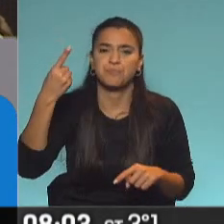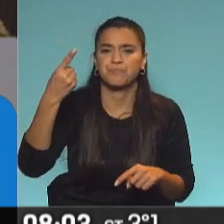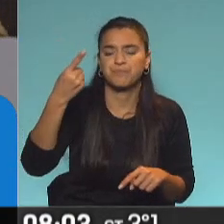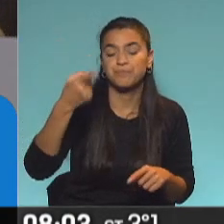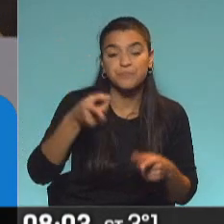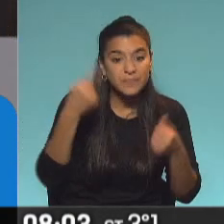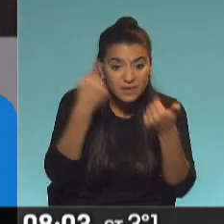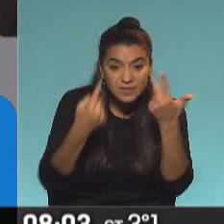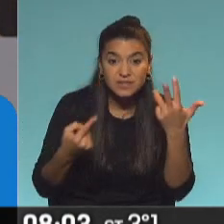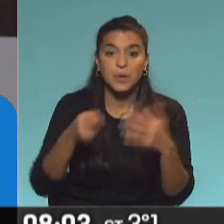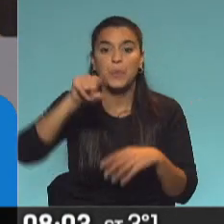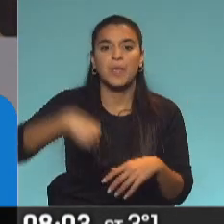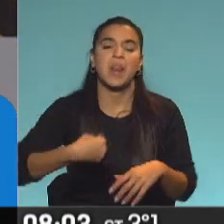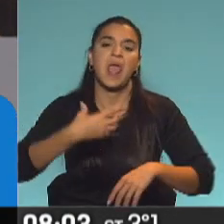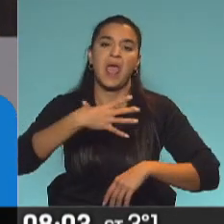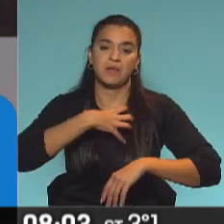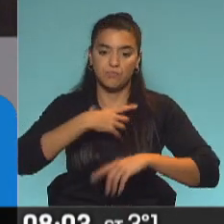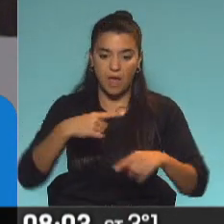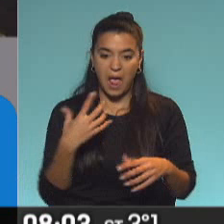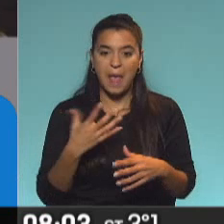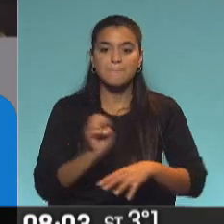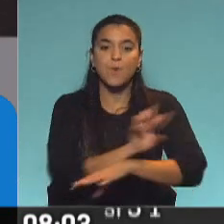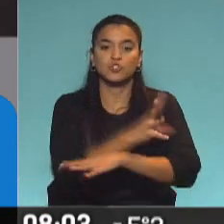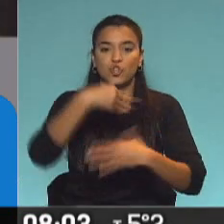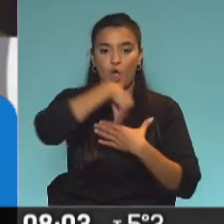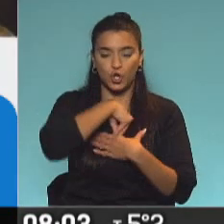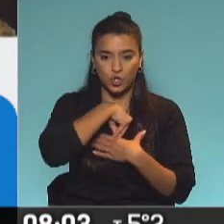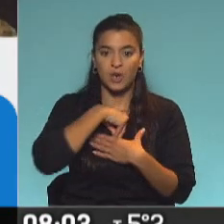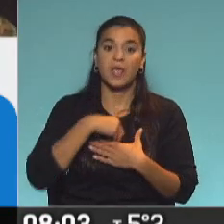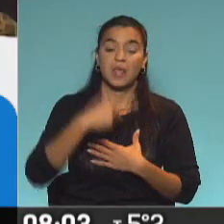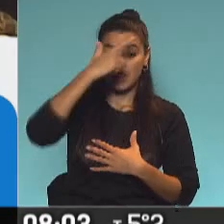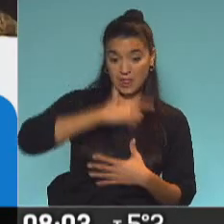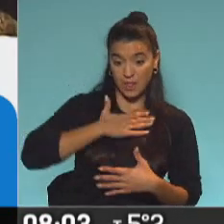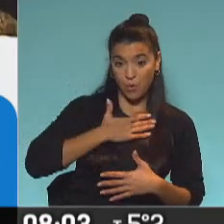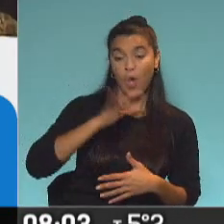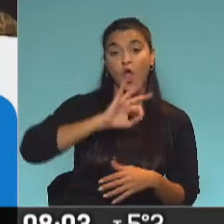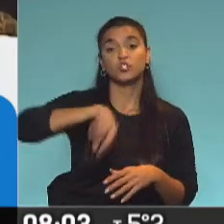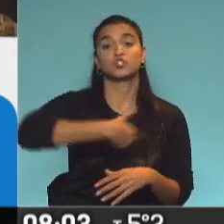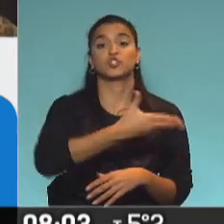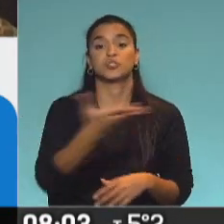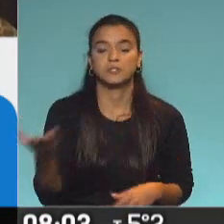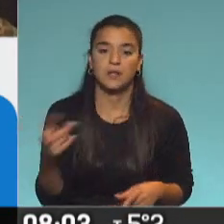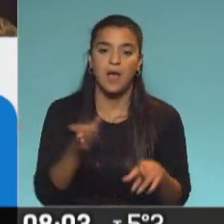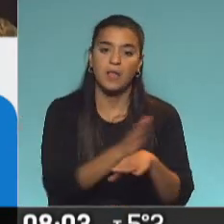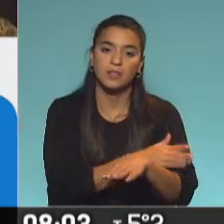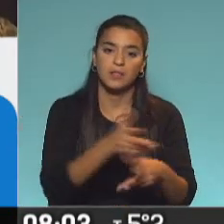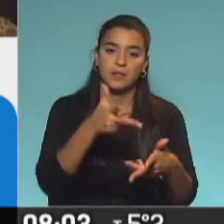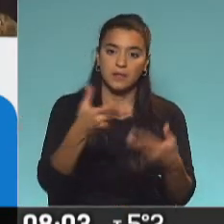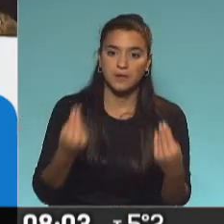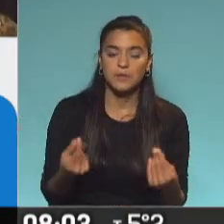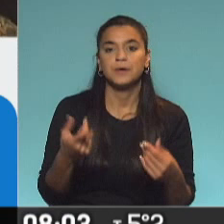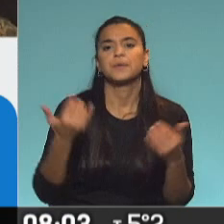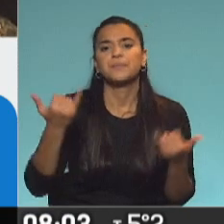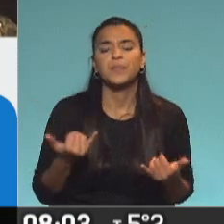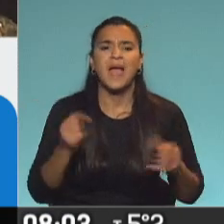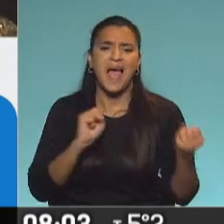esto impacta en los comportamientos, en nuestras emociones, a nivel individual y social. Y como vos decías, hay grandes índices